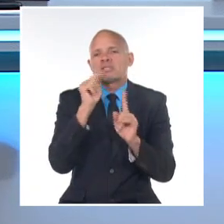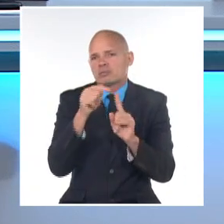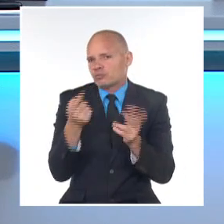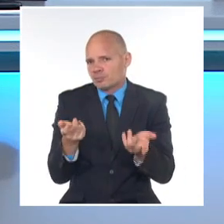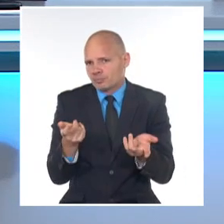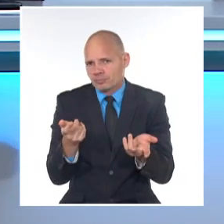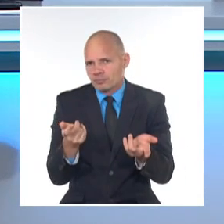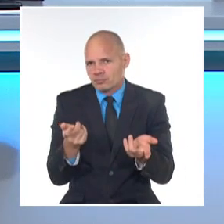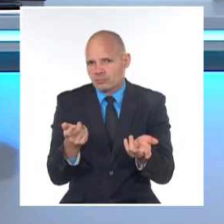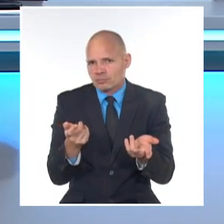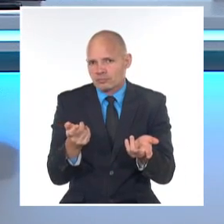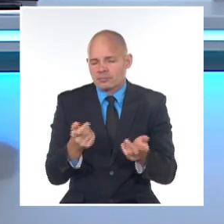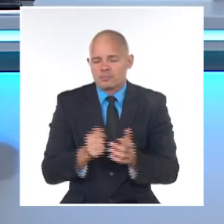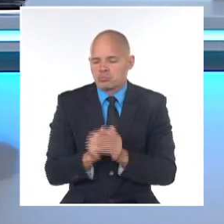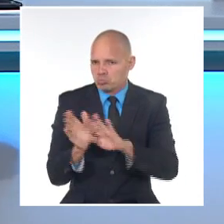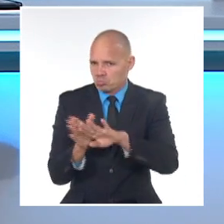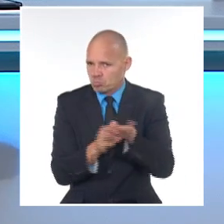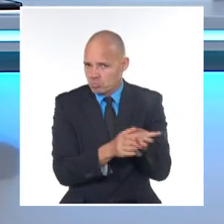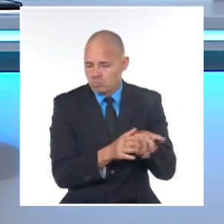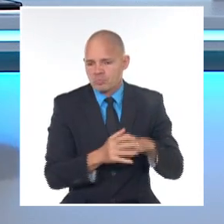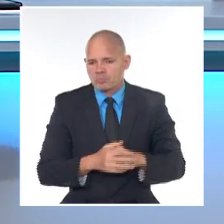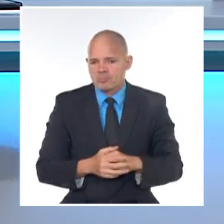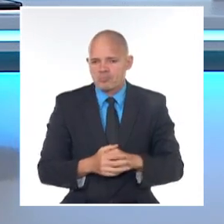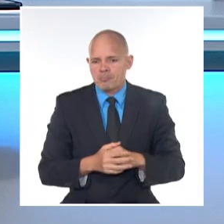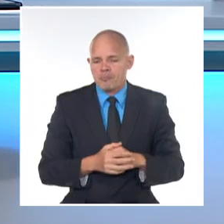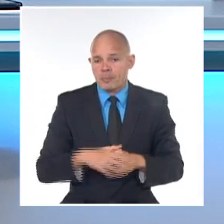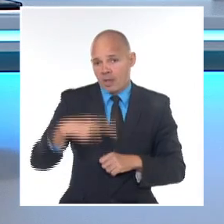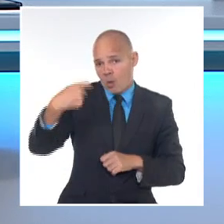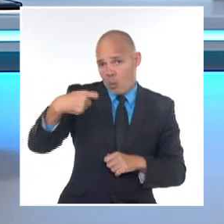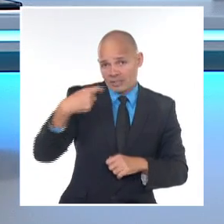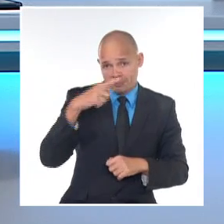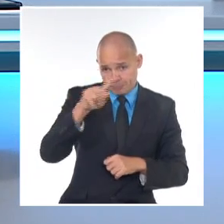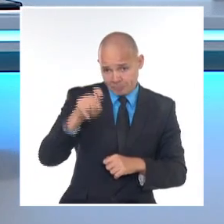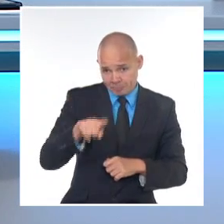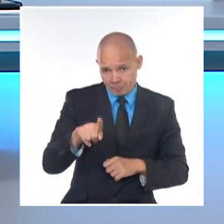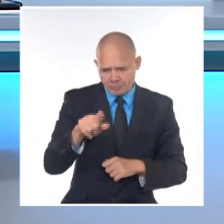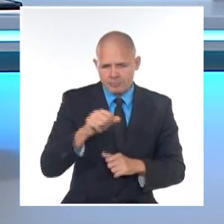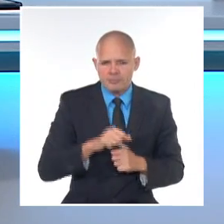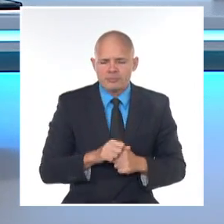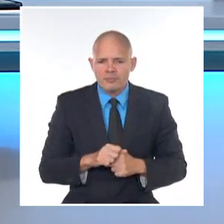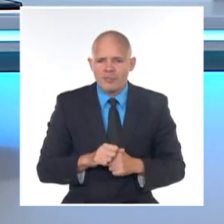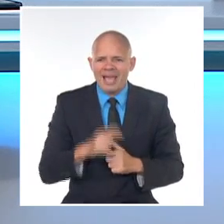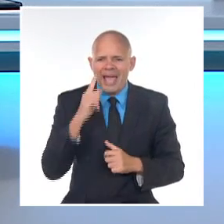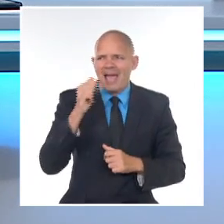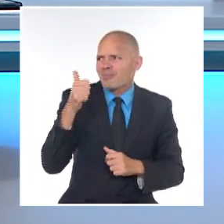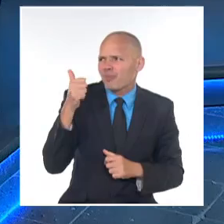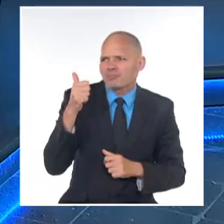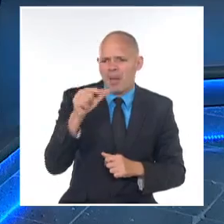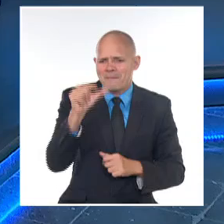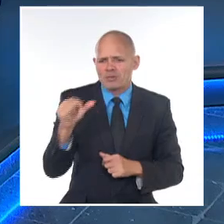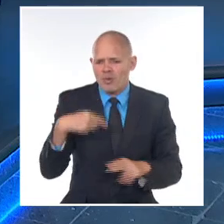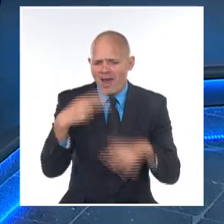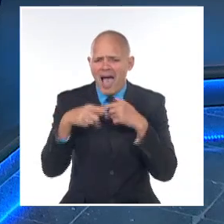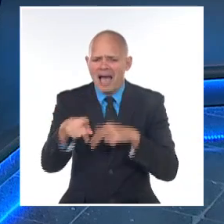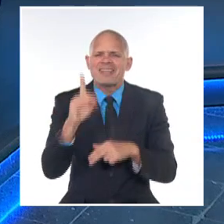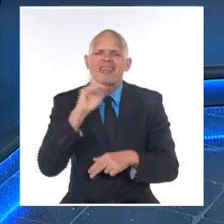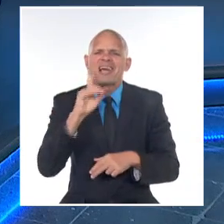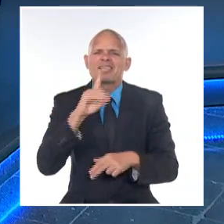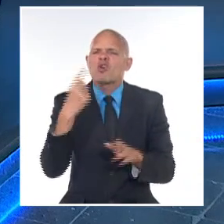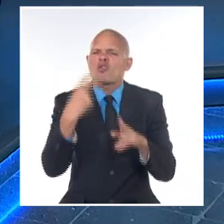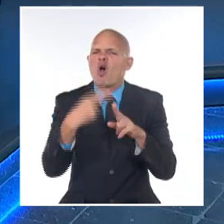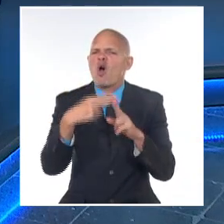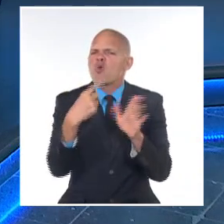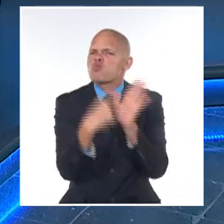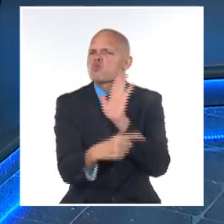no convencional. Magistrados, y en el caso de este tipo de conductas, ¿son tendentes a qué delitos? ¿Cuál es el criterio